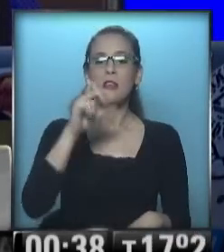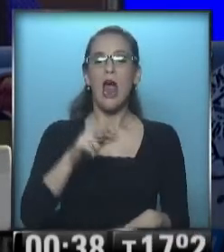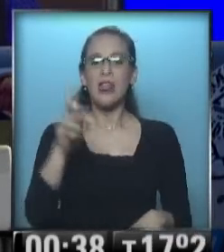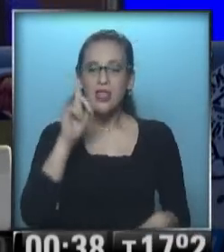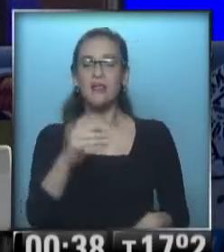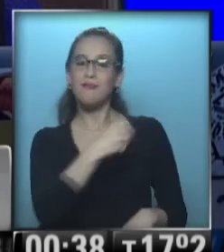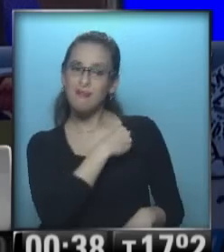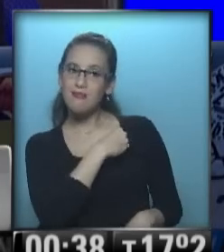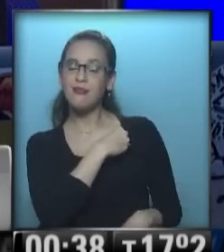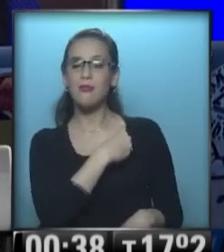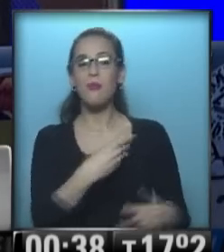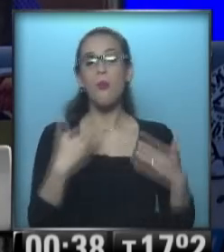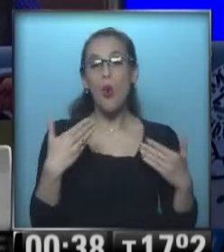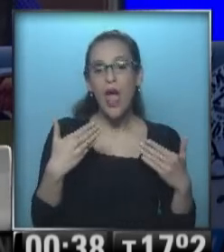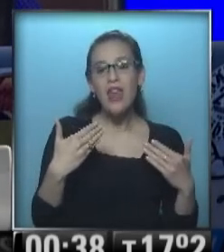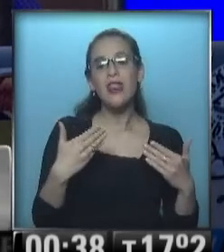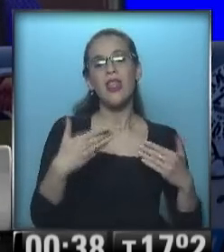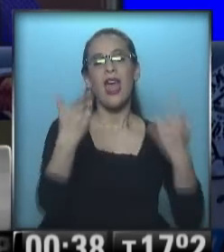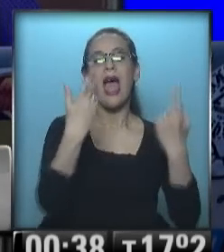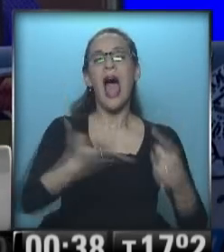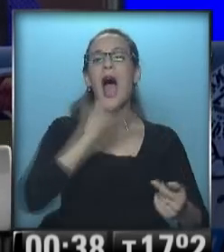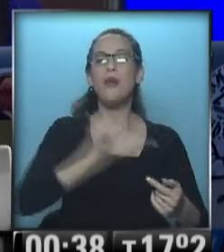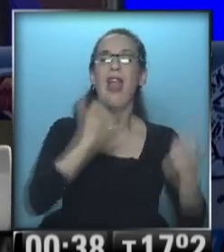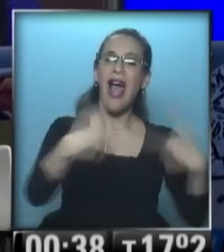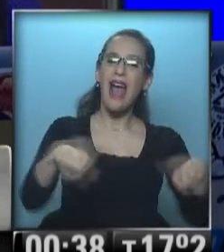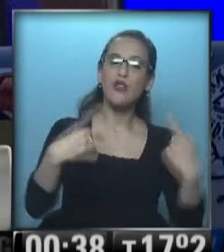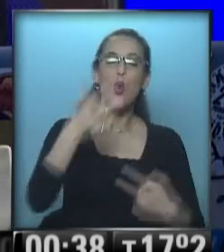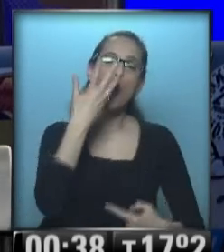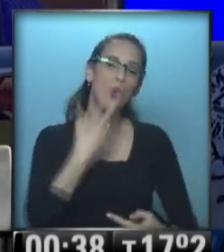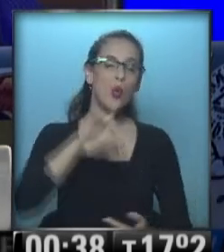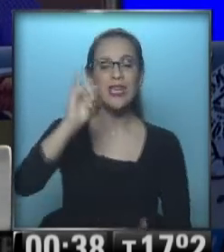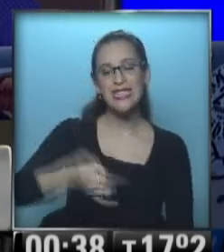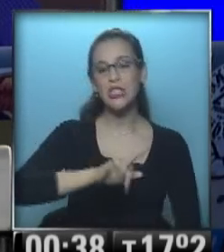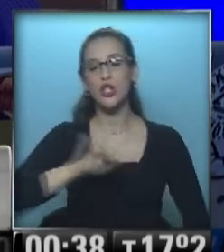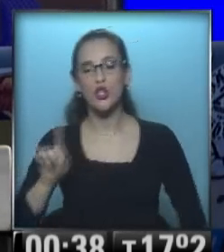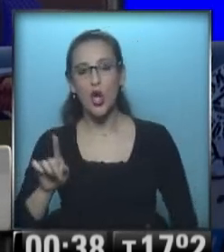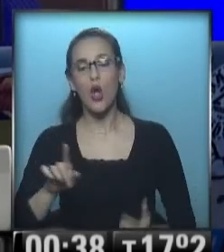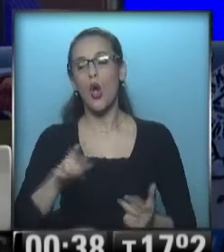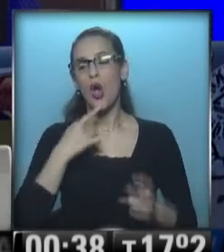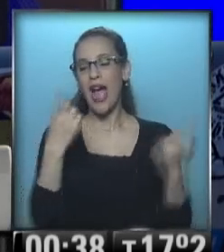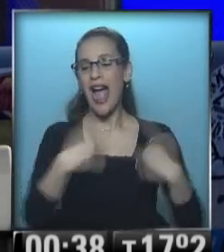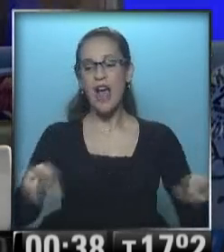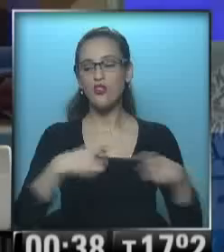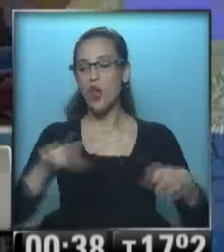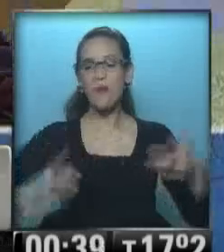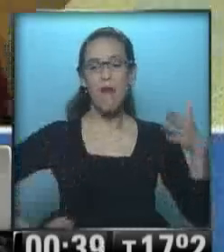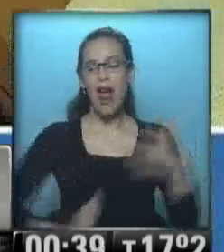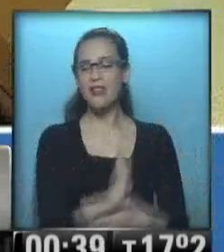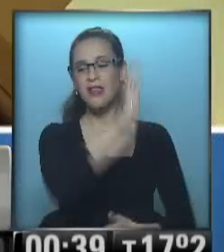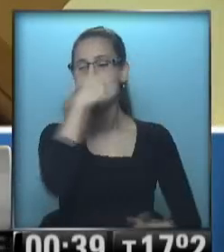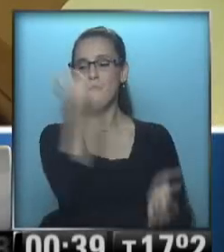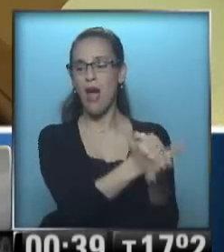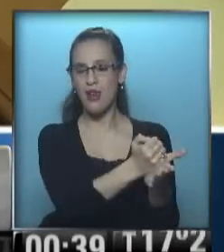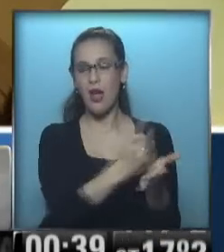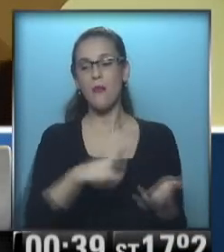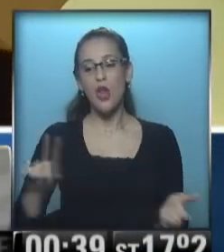de lo que significó, de las canciones que nos gustaron, que no, que las canciones que quedarán en la historia. Pero yo quería rescatar